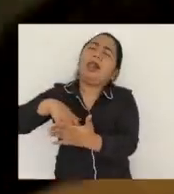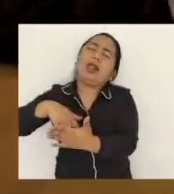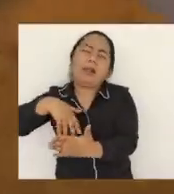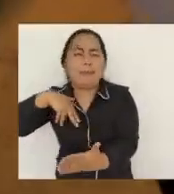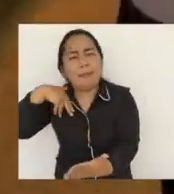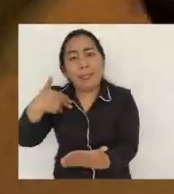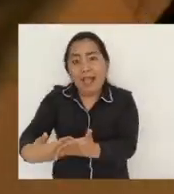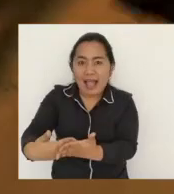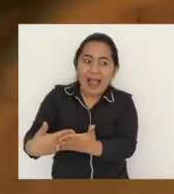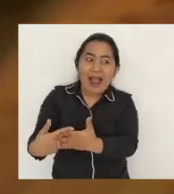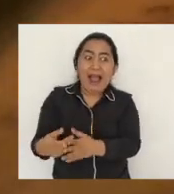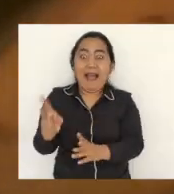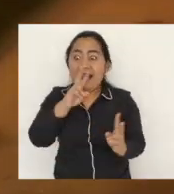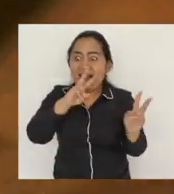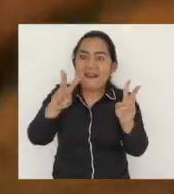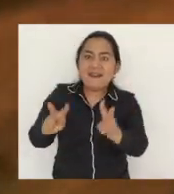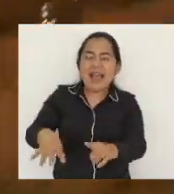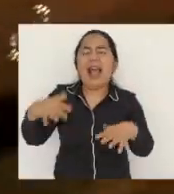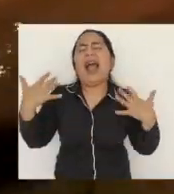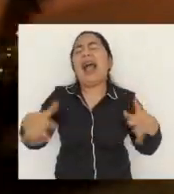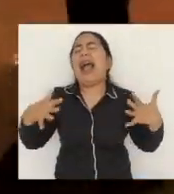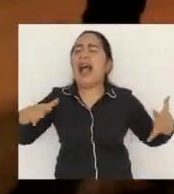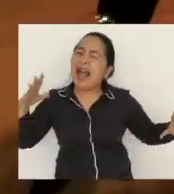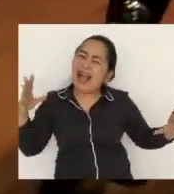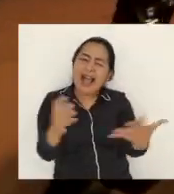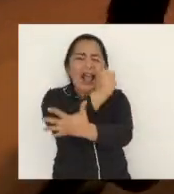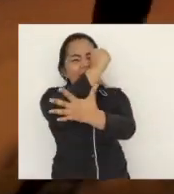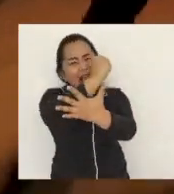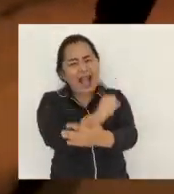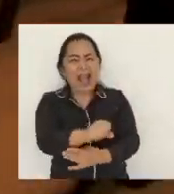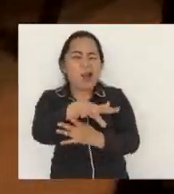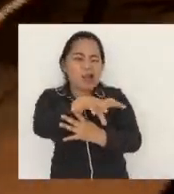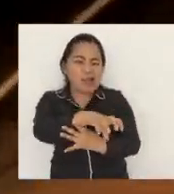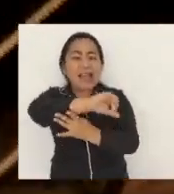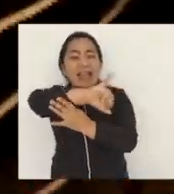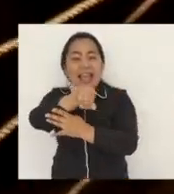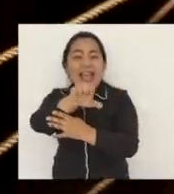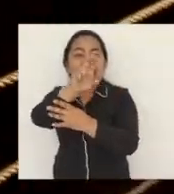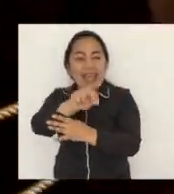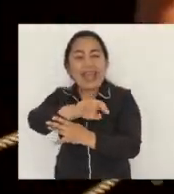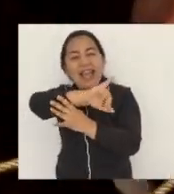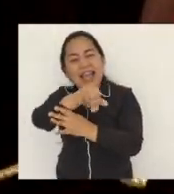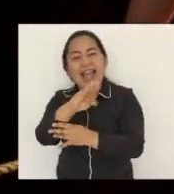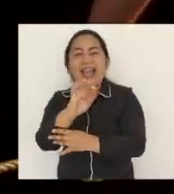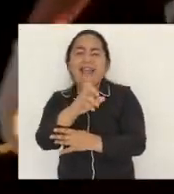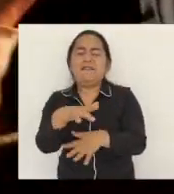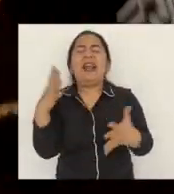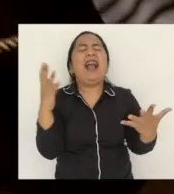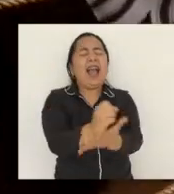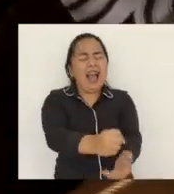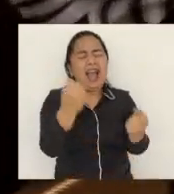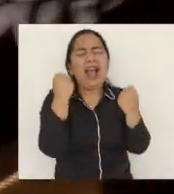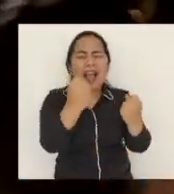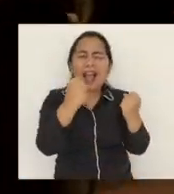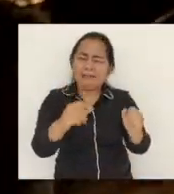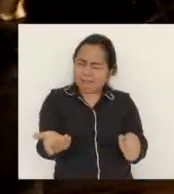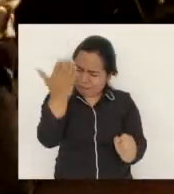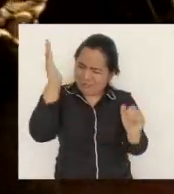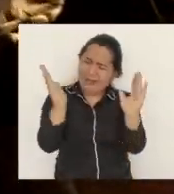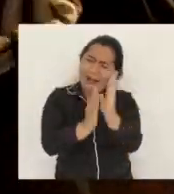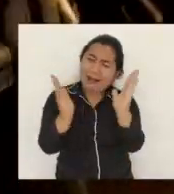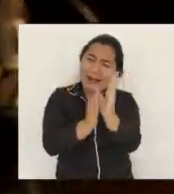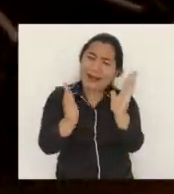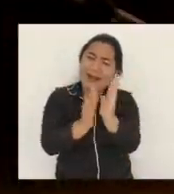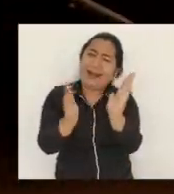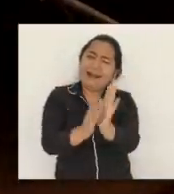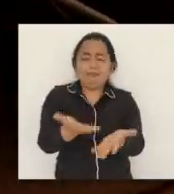aprovecha! ¡Miren esa temerosidad! ¡Y ganador! ¡Tenemos a un ganador, señores! ¡Un aplauso para